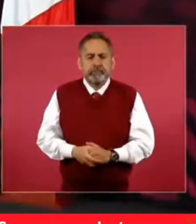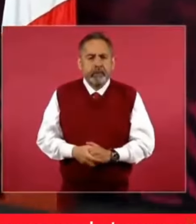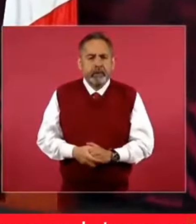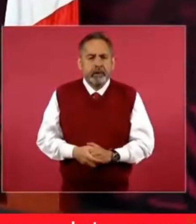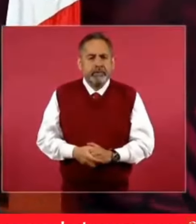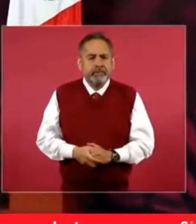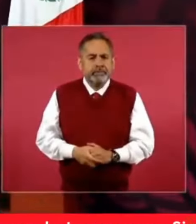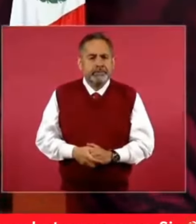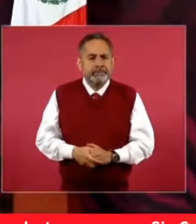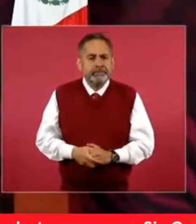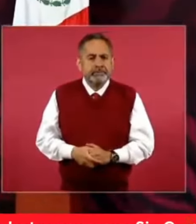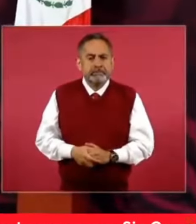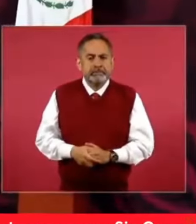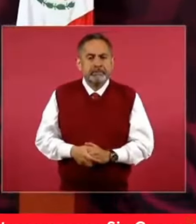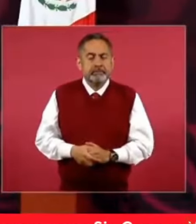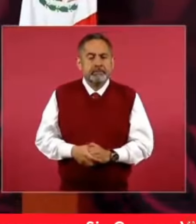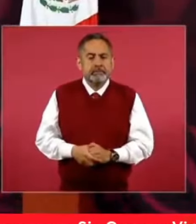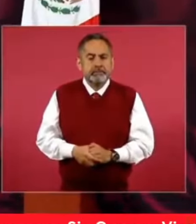se